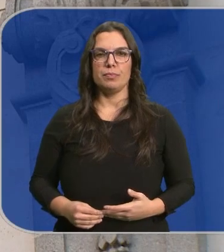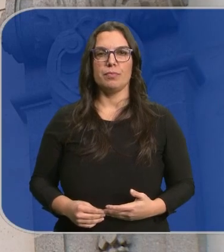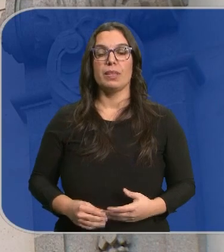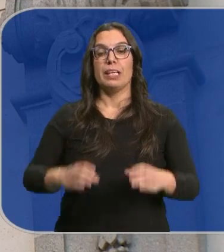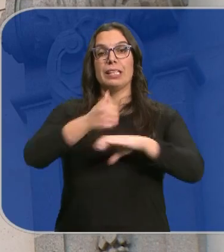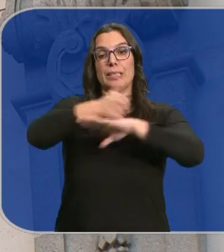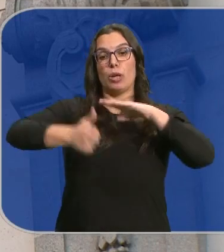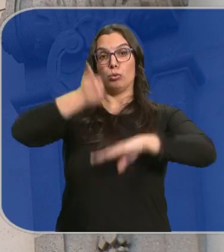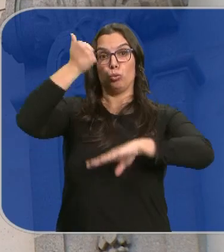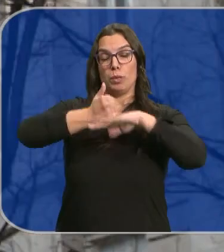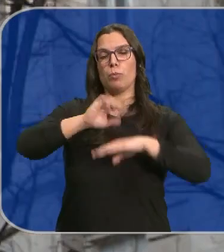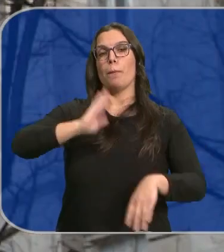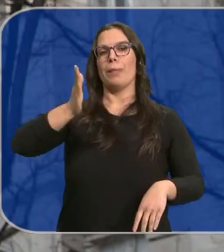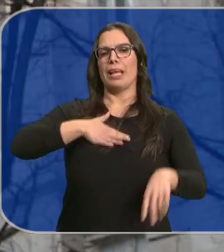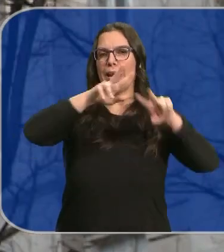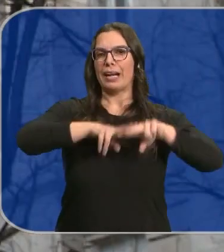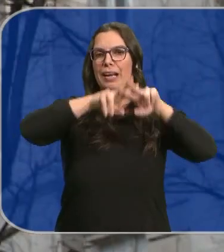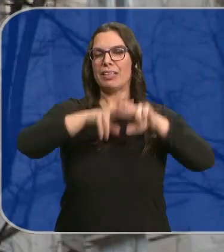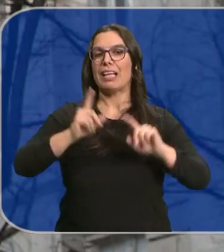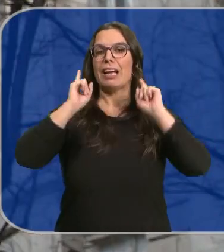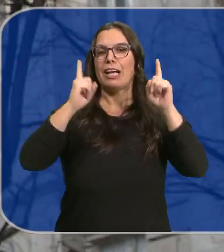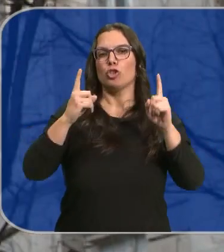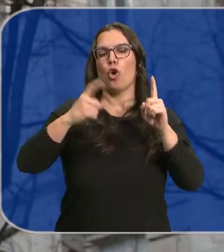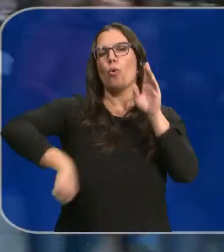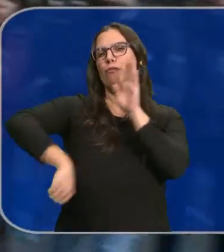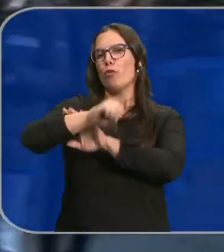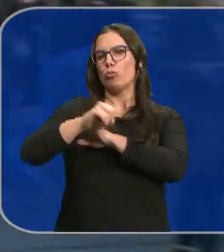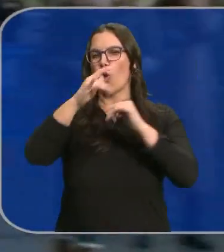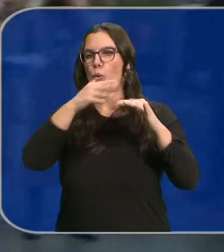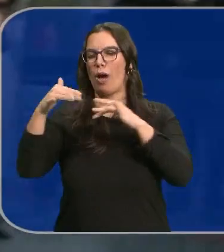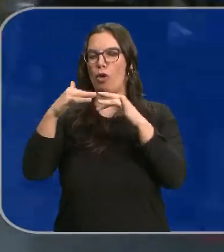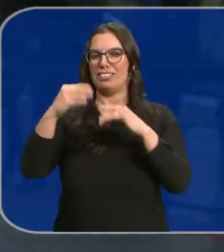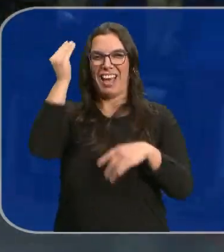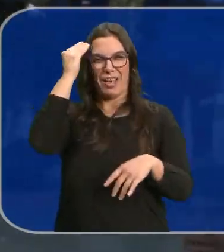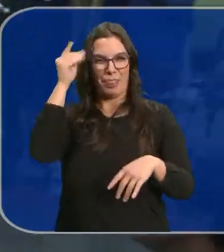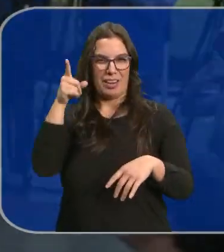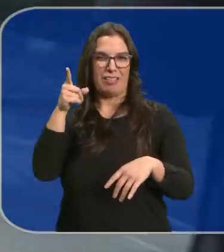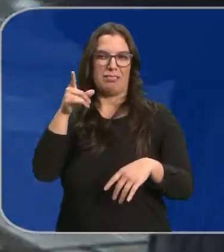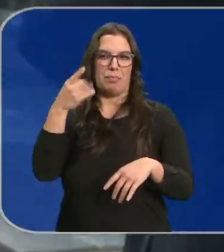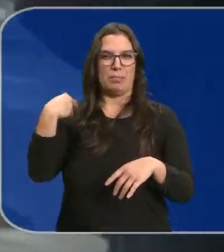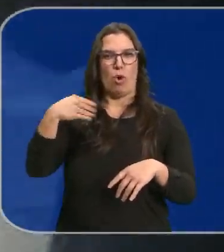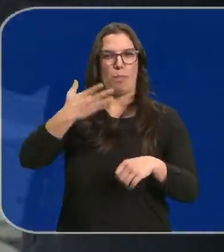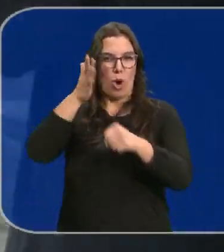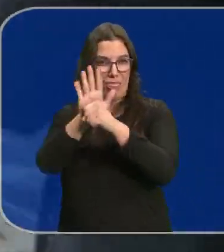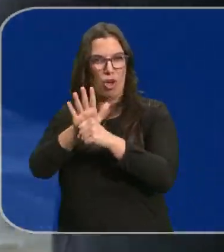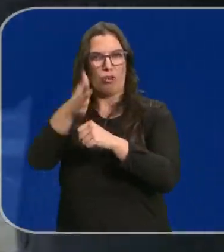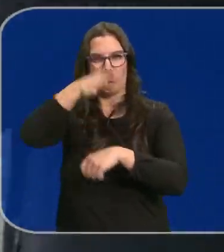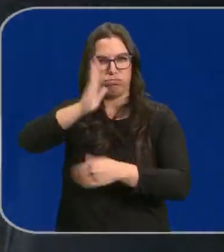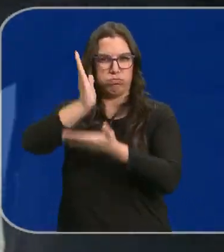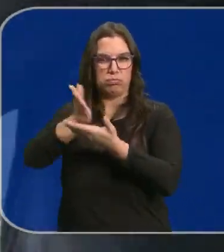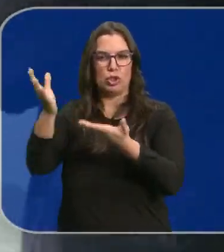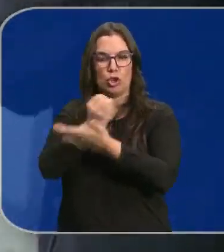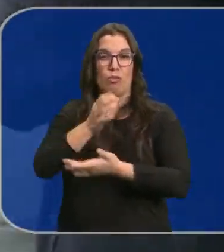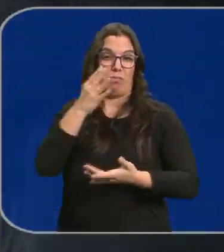El Supremo revisa mañana el caso de la Arandina en plena tormenta por la aplicación de la ley del solo sí es sí. Deliberará sobre